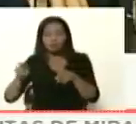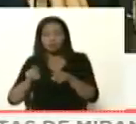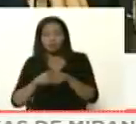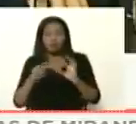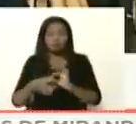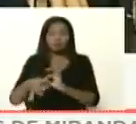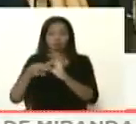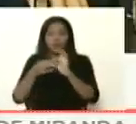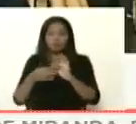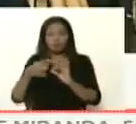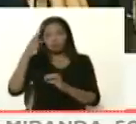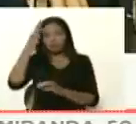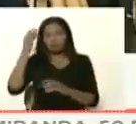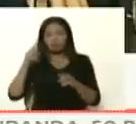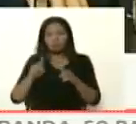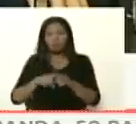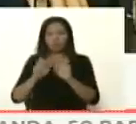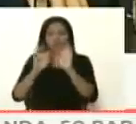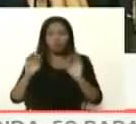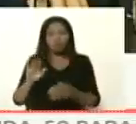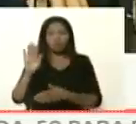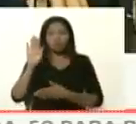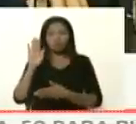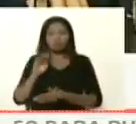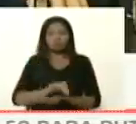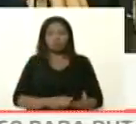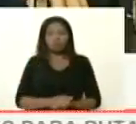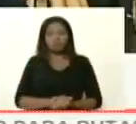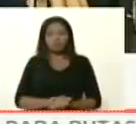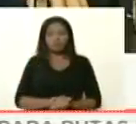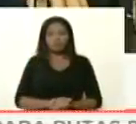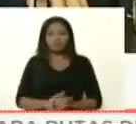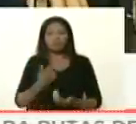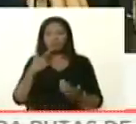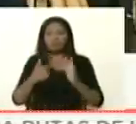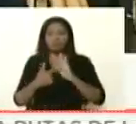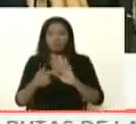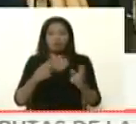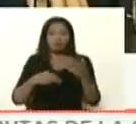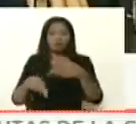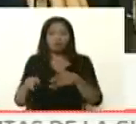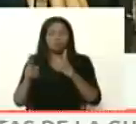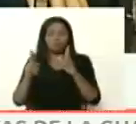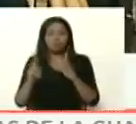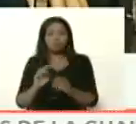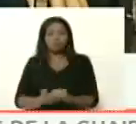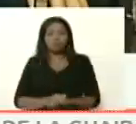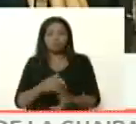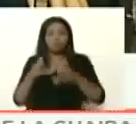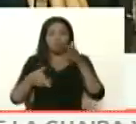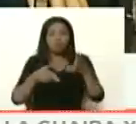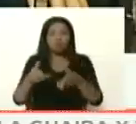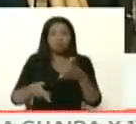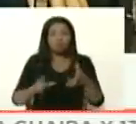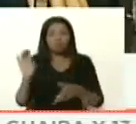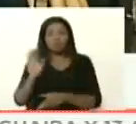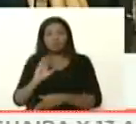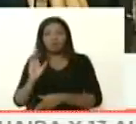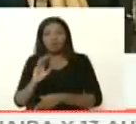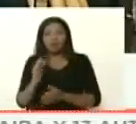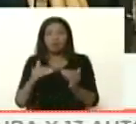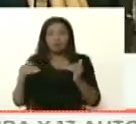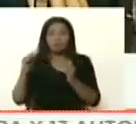unión sindical y, bueno, el compromiso hacia adelante en la construcción de un metro de Caracas de